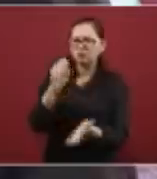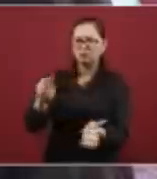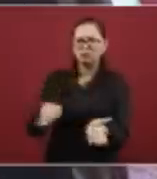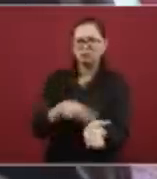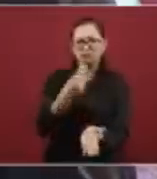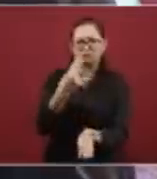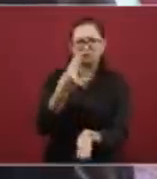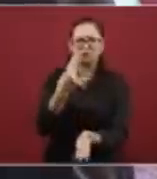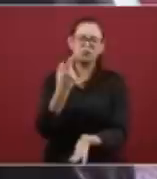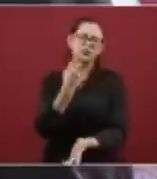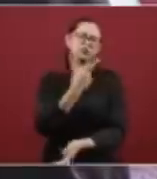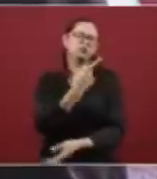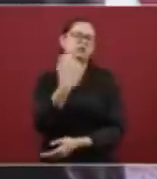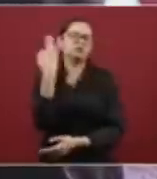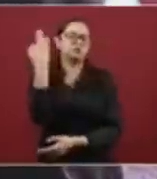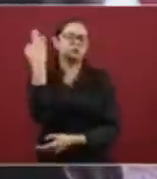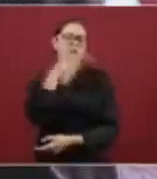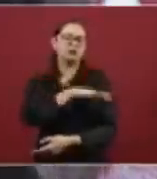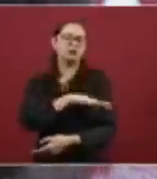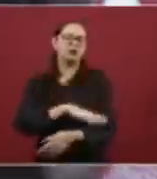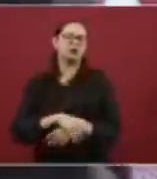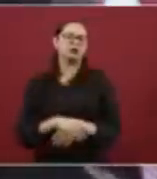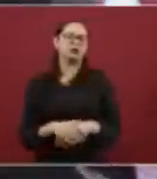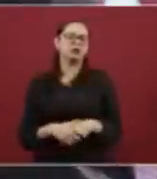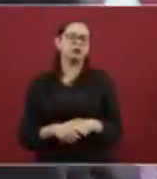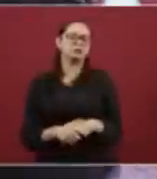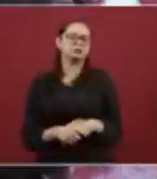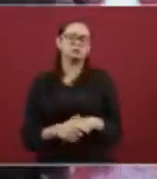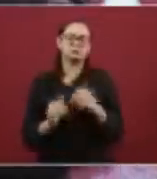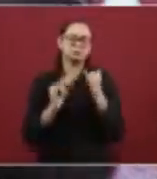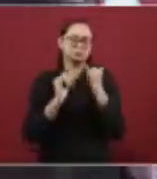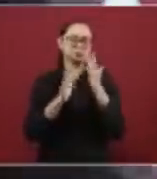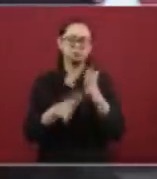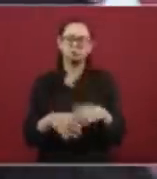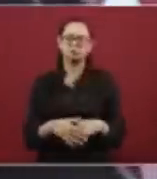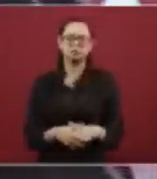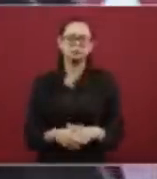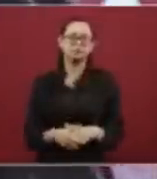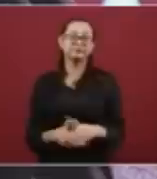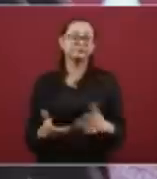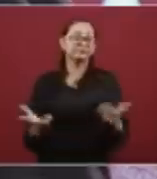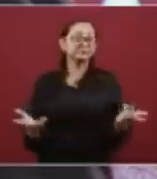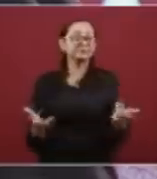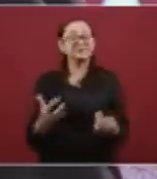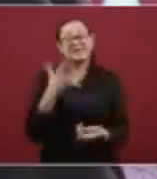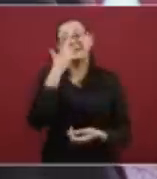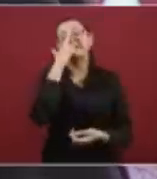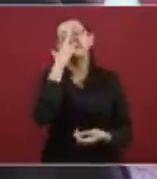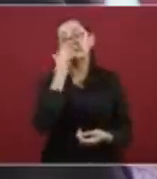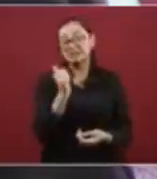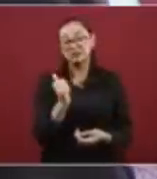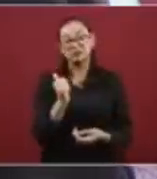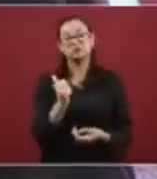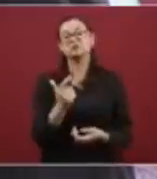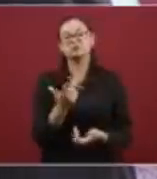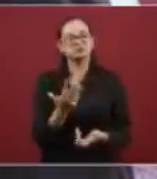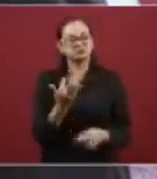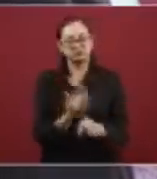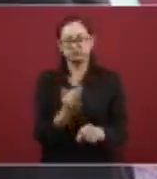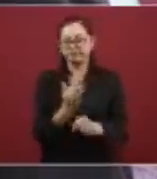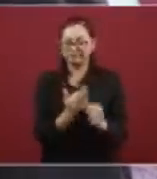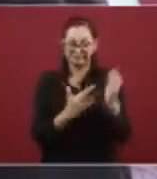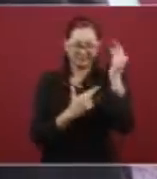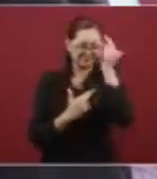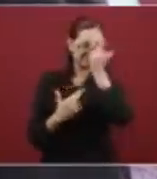pues es una falsedad. Entonces, tienes toda la razón, todo esto se está revisando. Al mismo